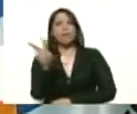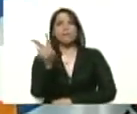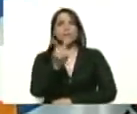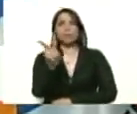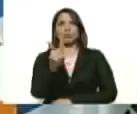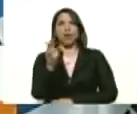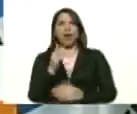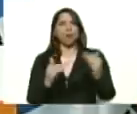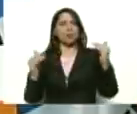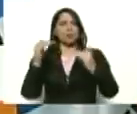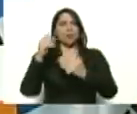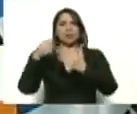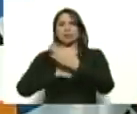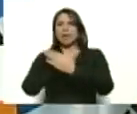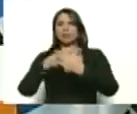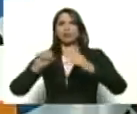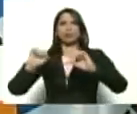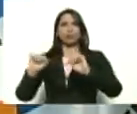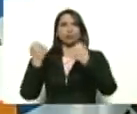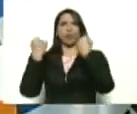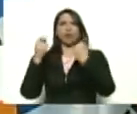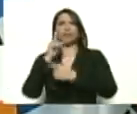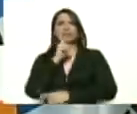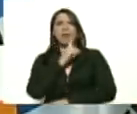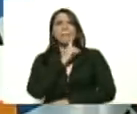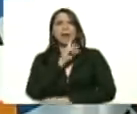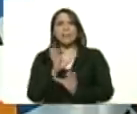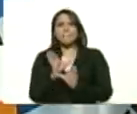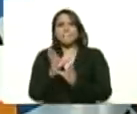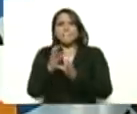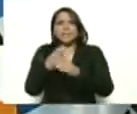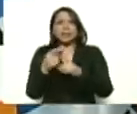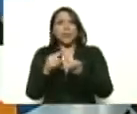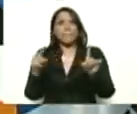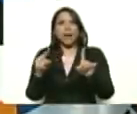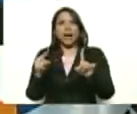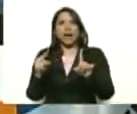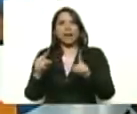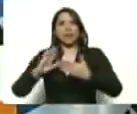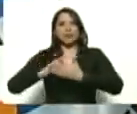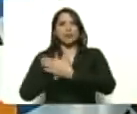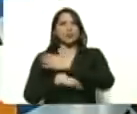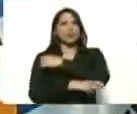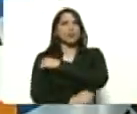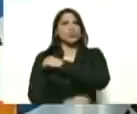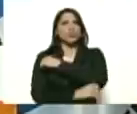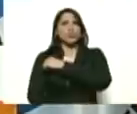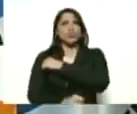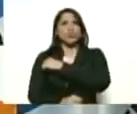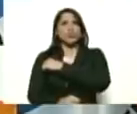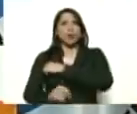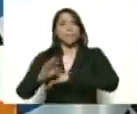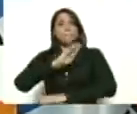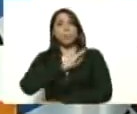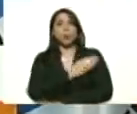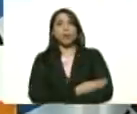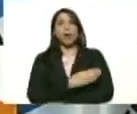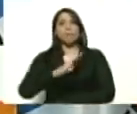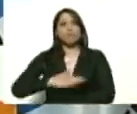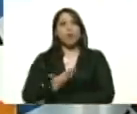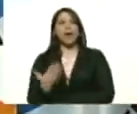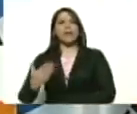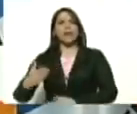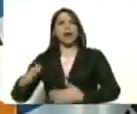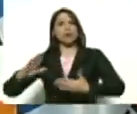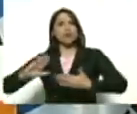las sanciones y las llamadas presiones para que un usurpador ficticio del poder pueda asaltarlo